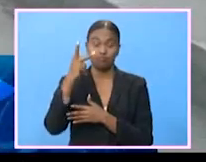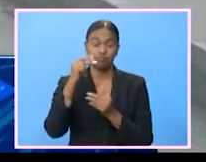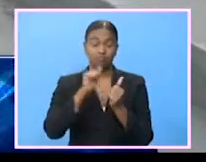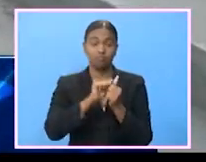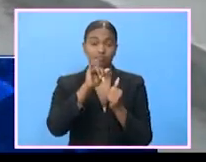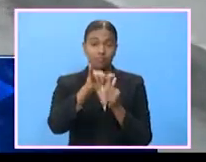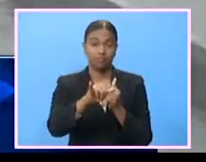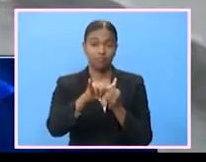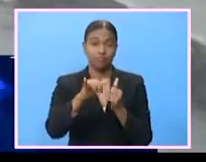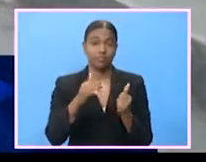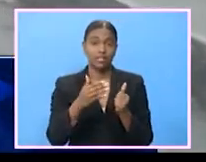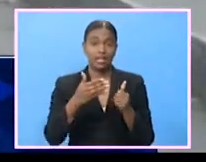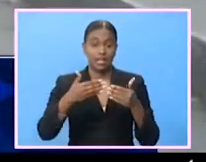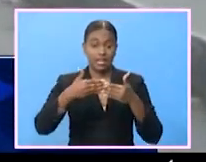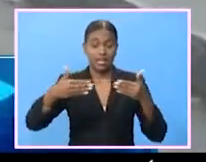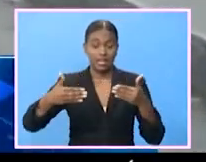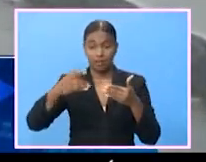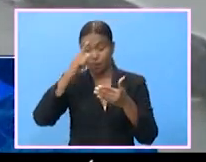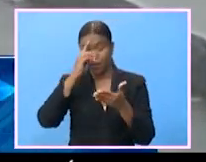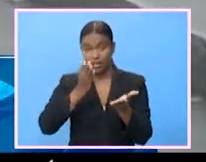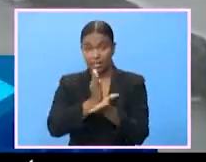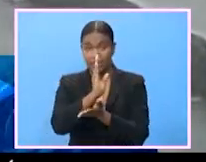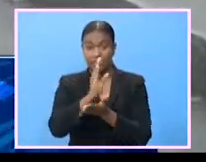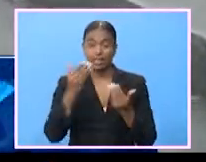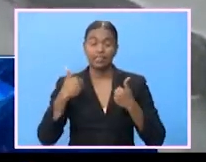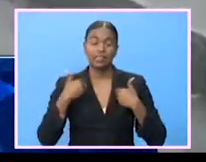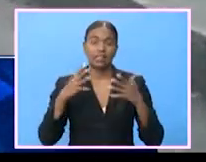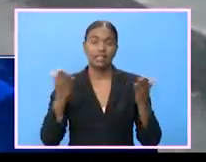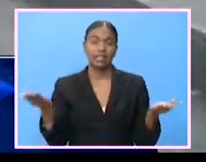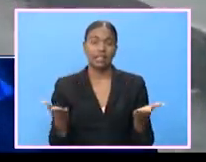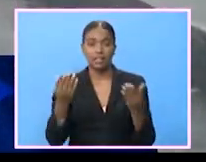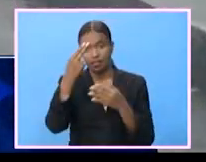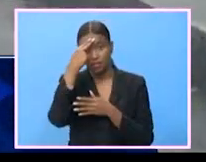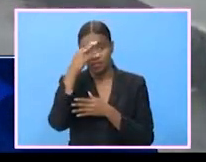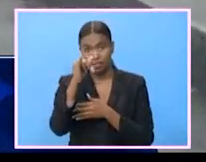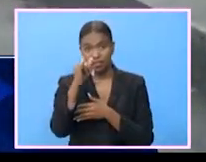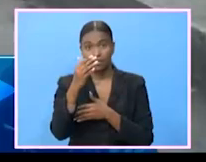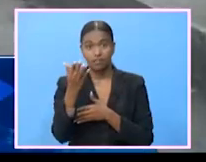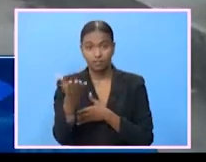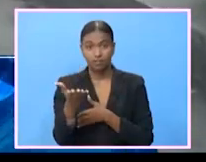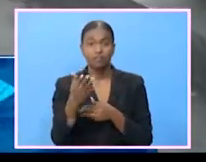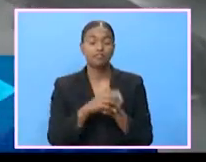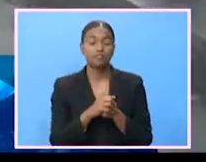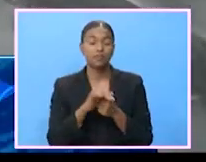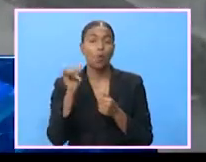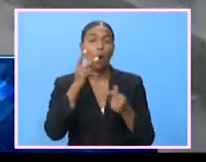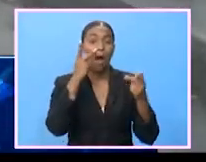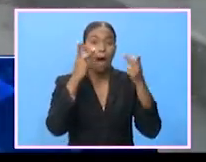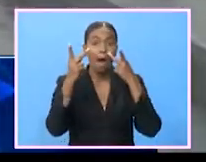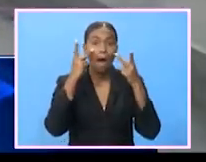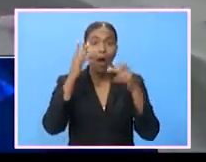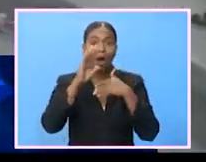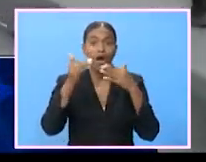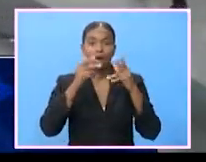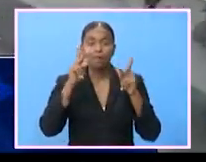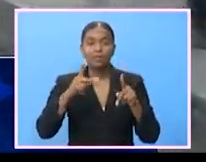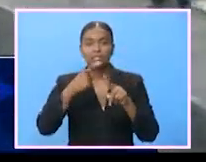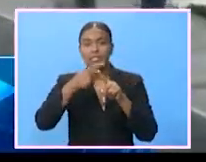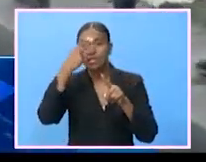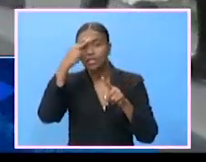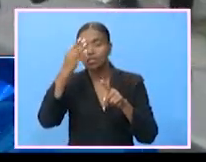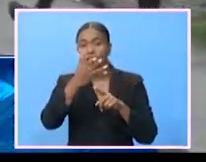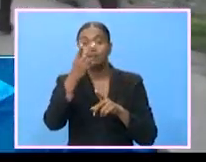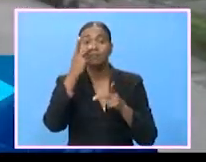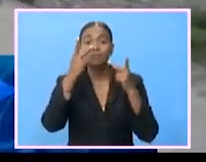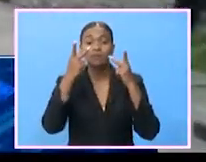esta línea divisoria, acá se encuentra ya Haití. Haití, precisamente. Y vemos cómo los nacionales haitianos, como pueden ustedes